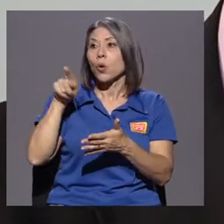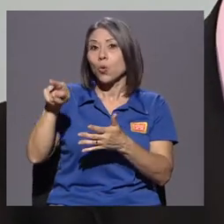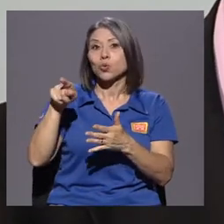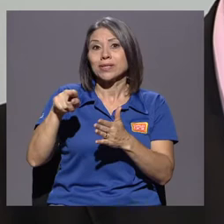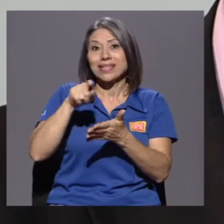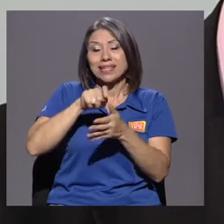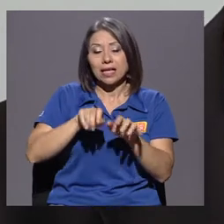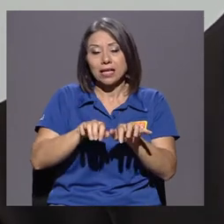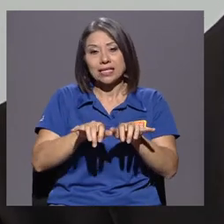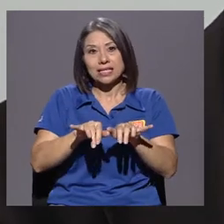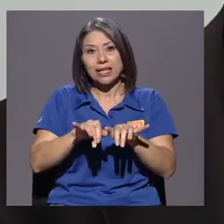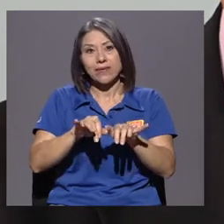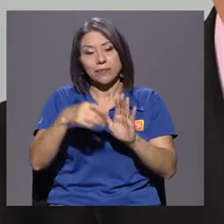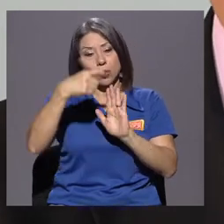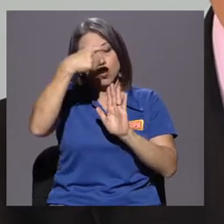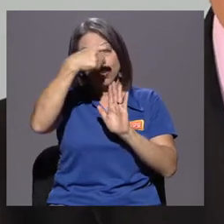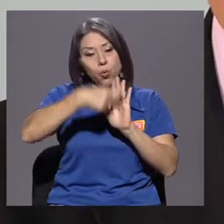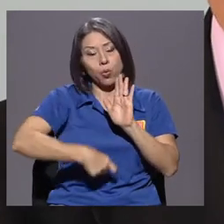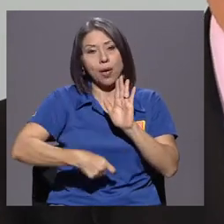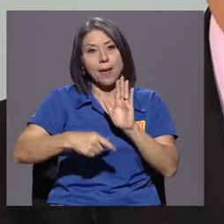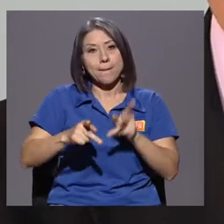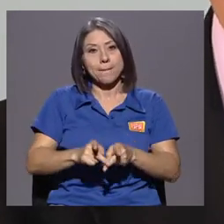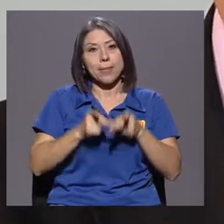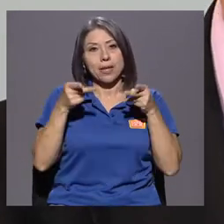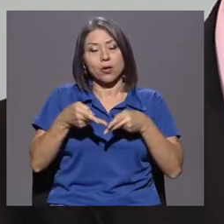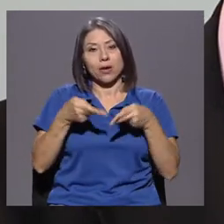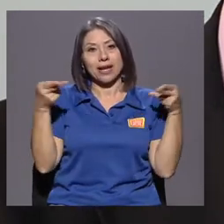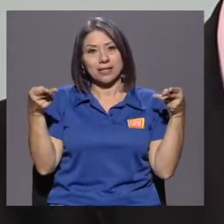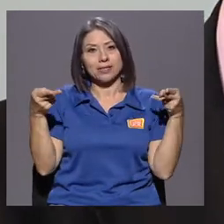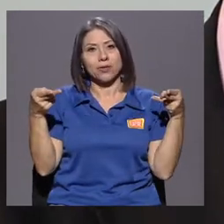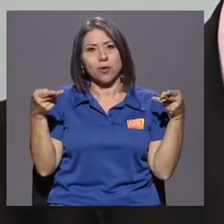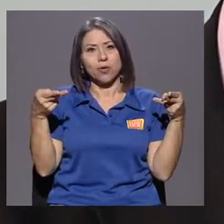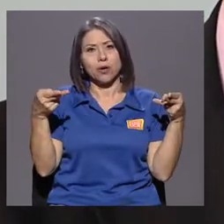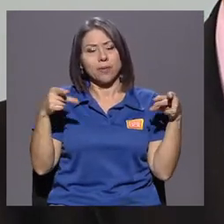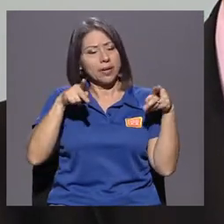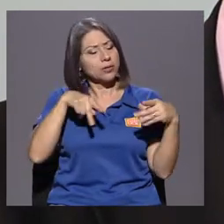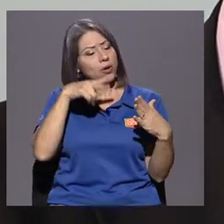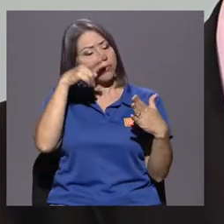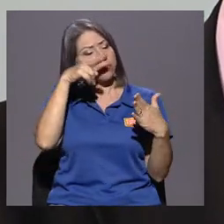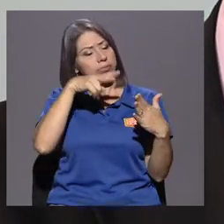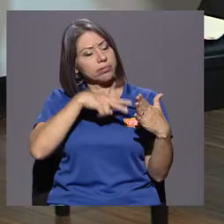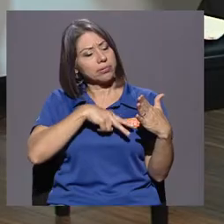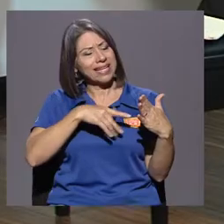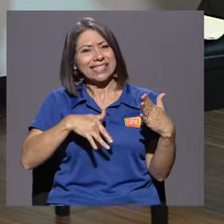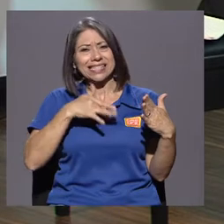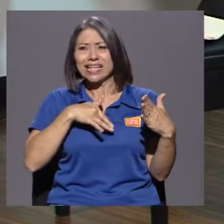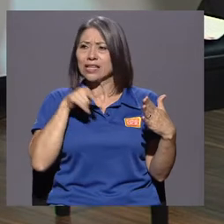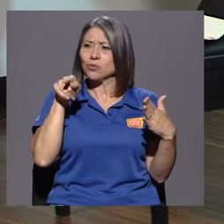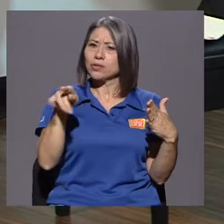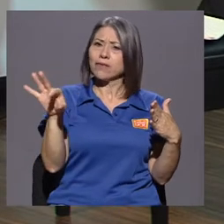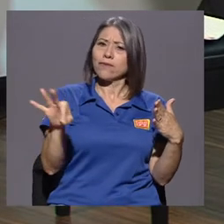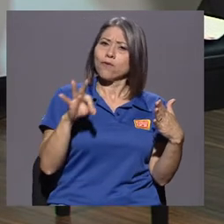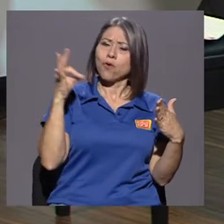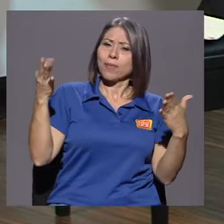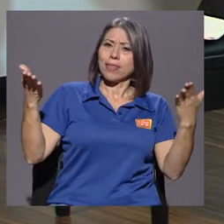del periódico de nación puede percibir de usted de una forma de presentarse en la que en ocasiones